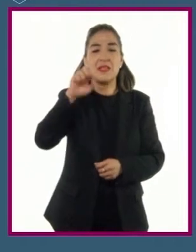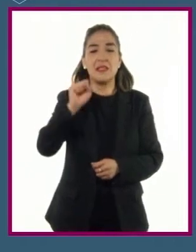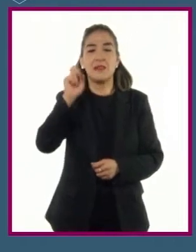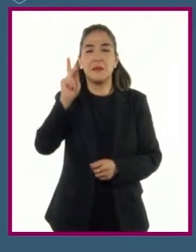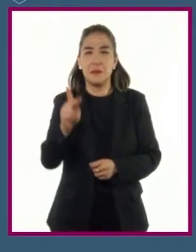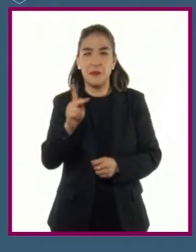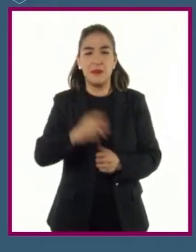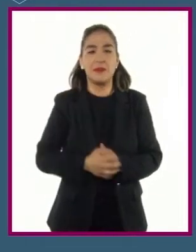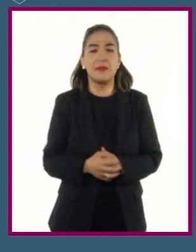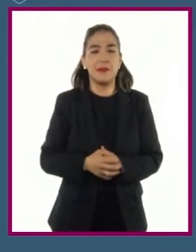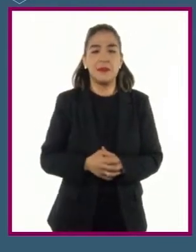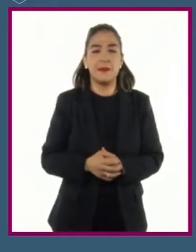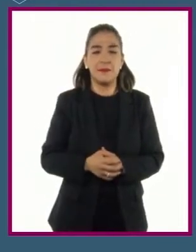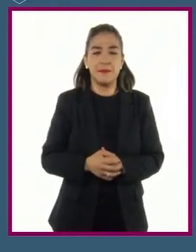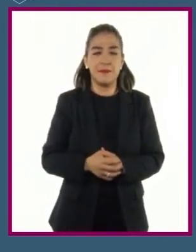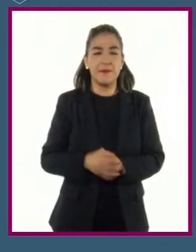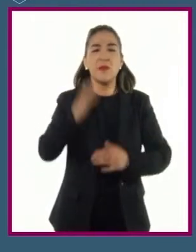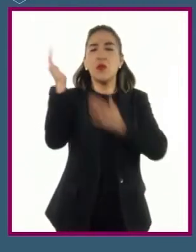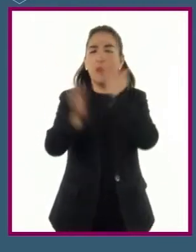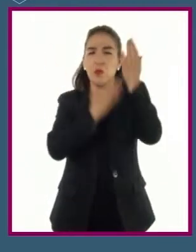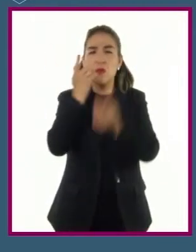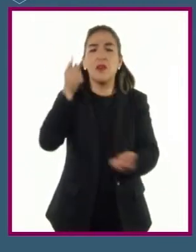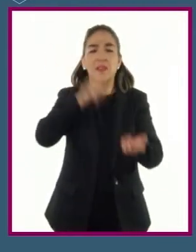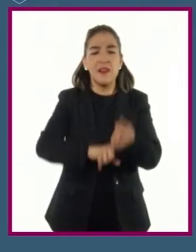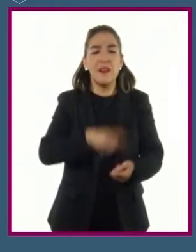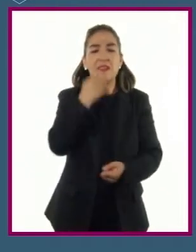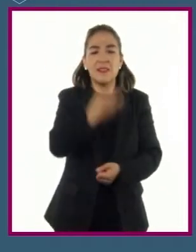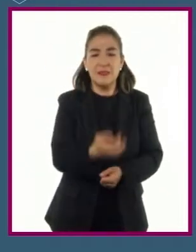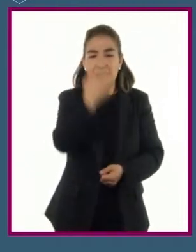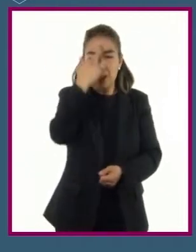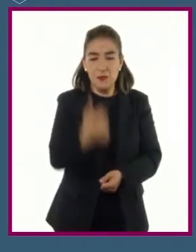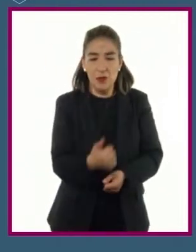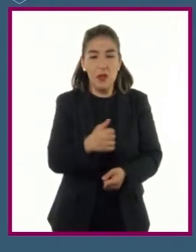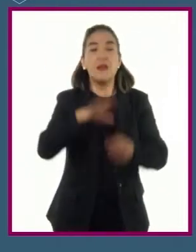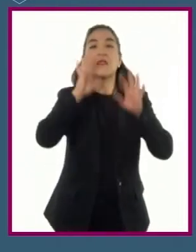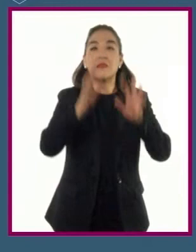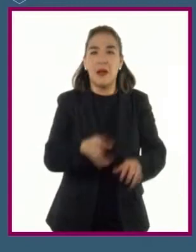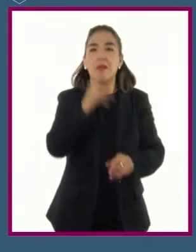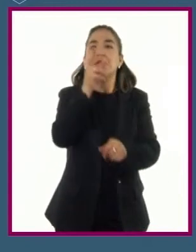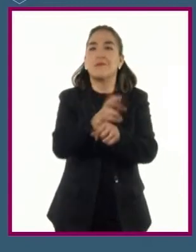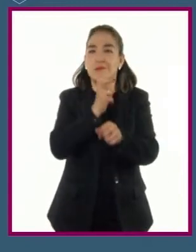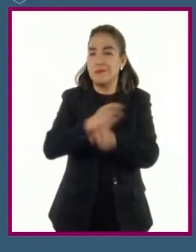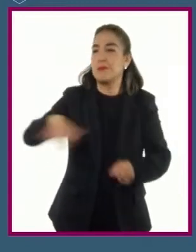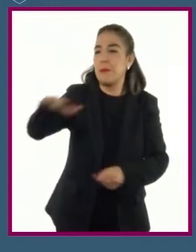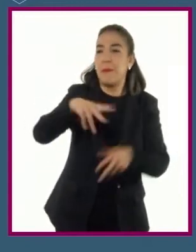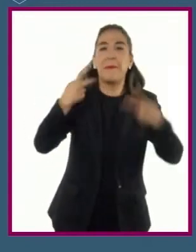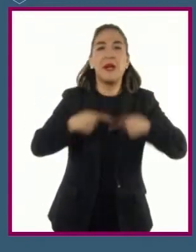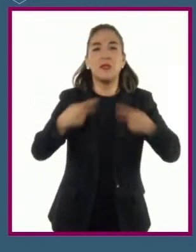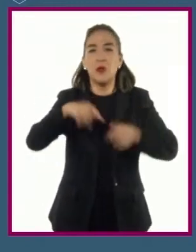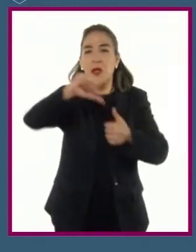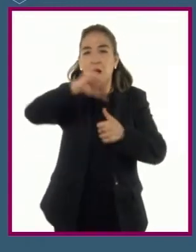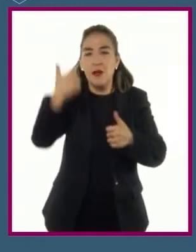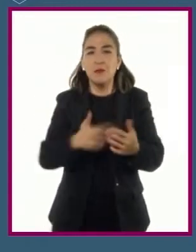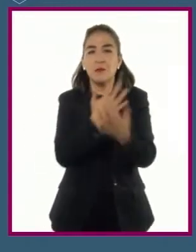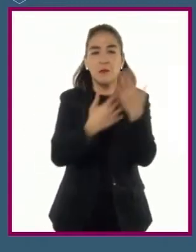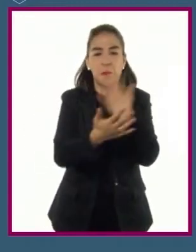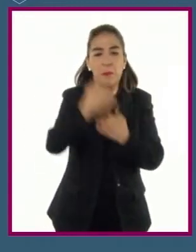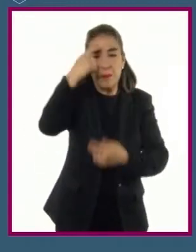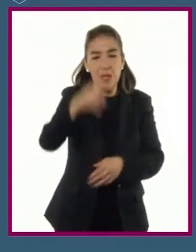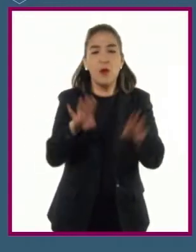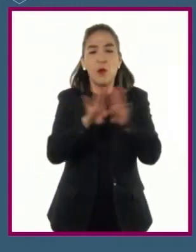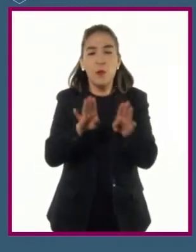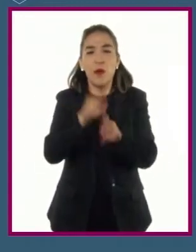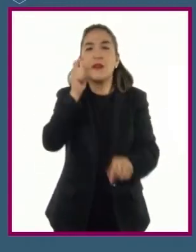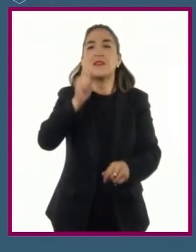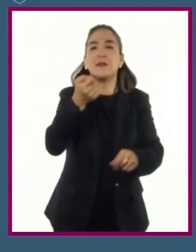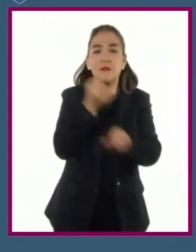Pública, INSP, estudia los efectos y ha invitado a artesanos a sumarse al vidriado del barro,